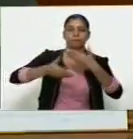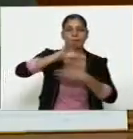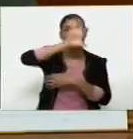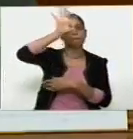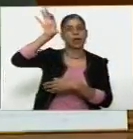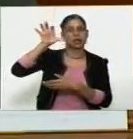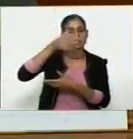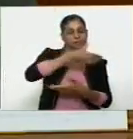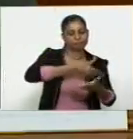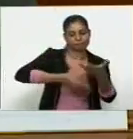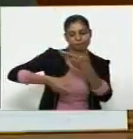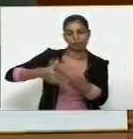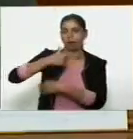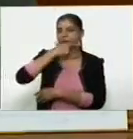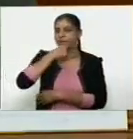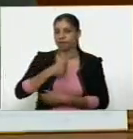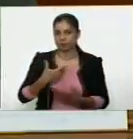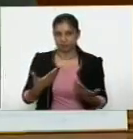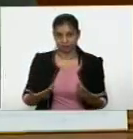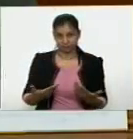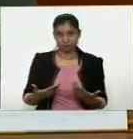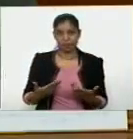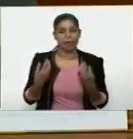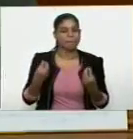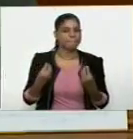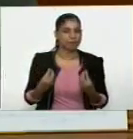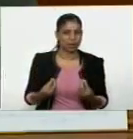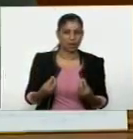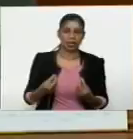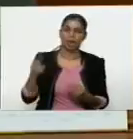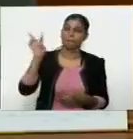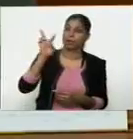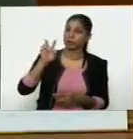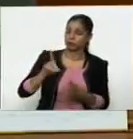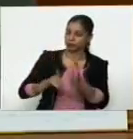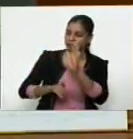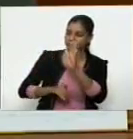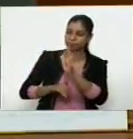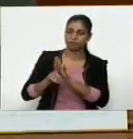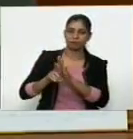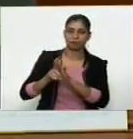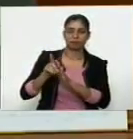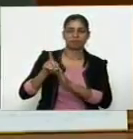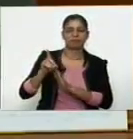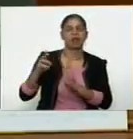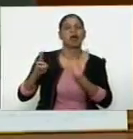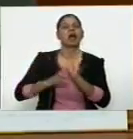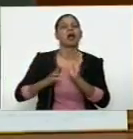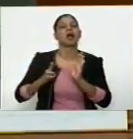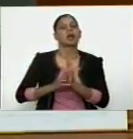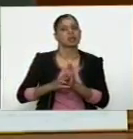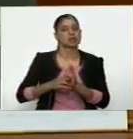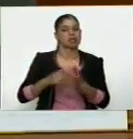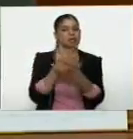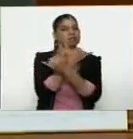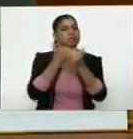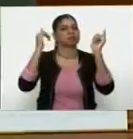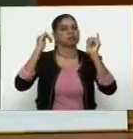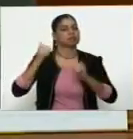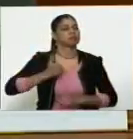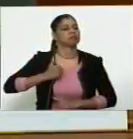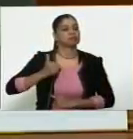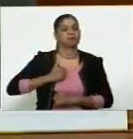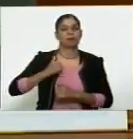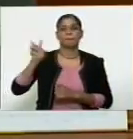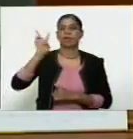los estados y los pueblos que permitan la garantía de los principios de su independencia e